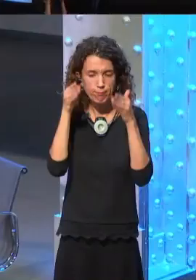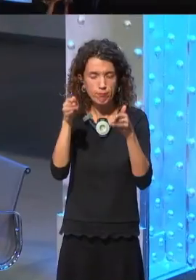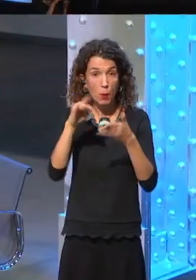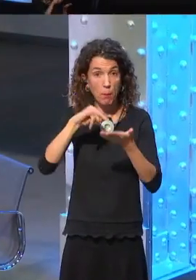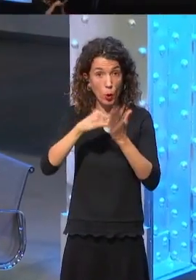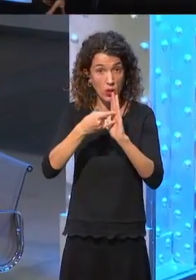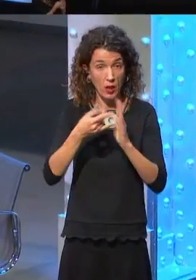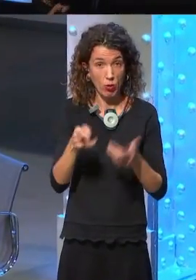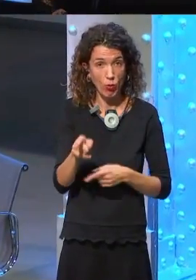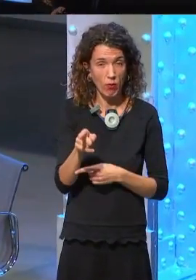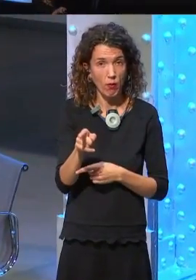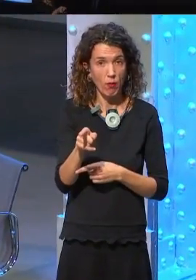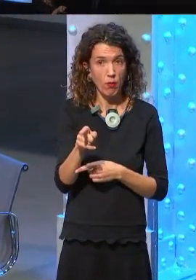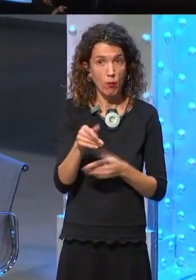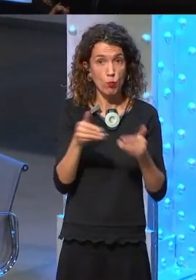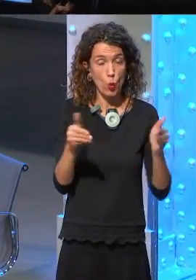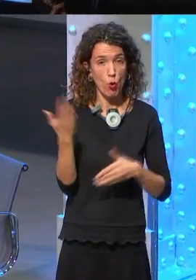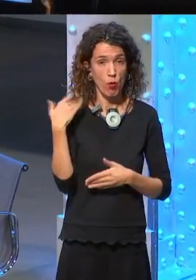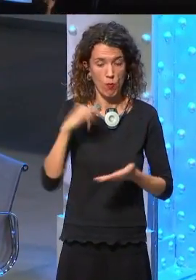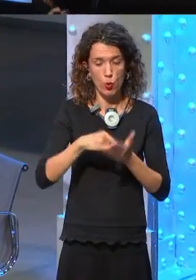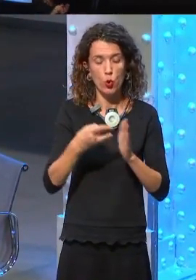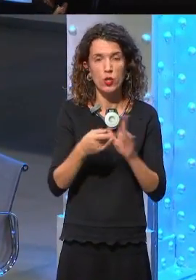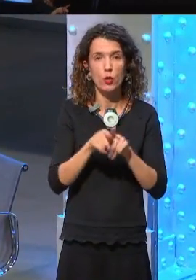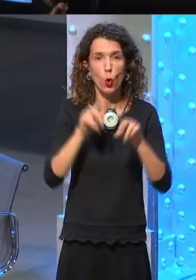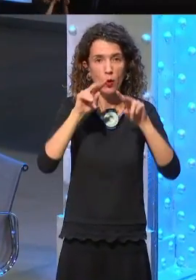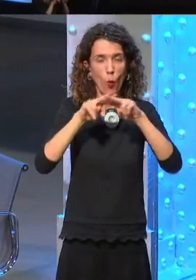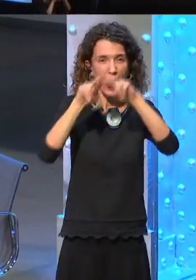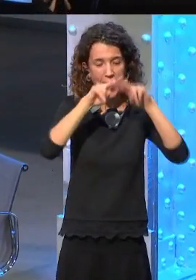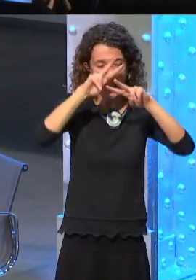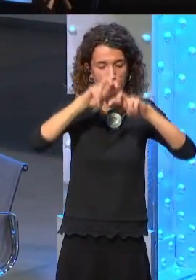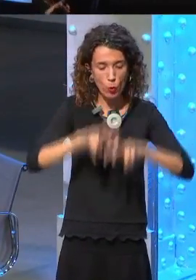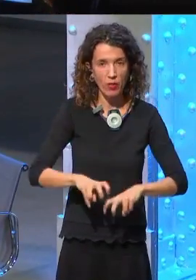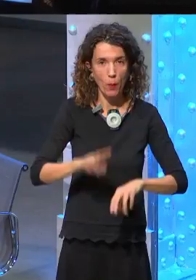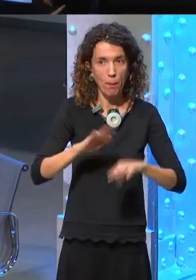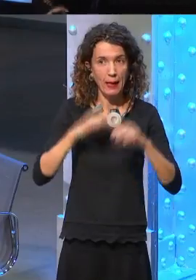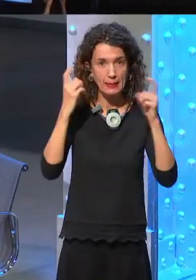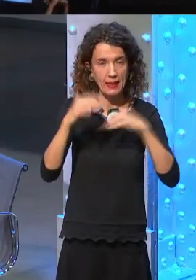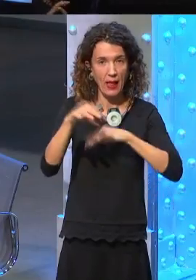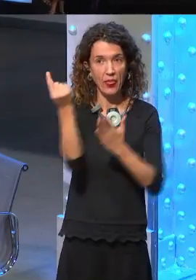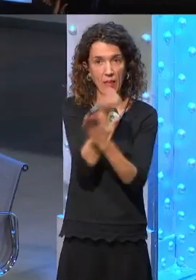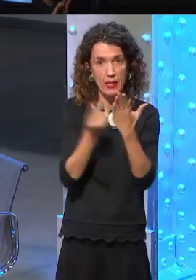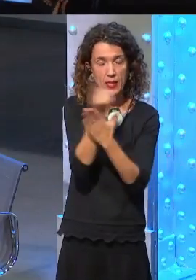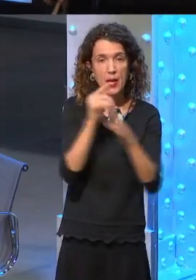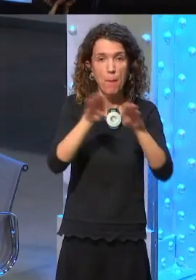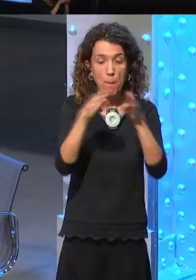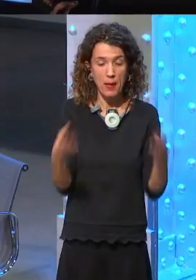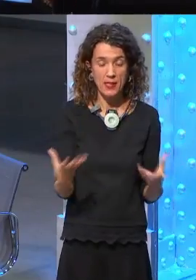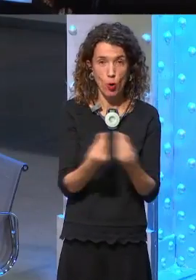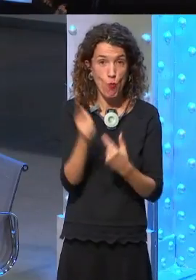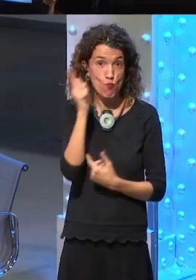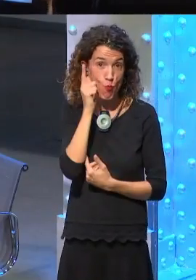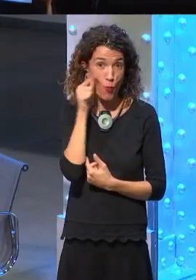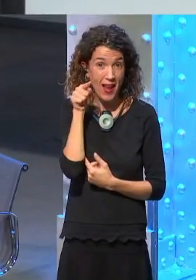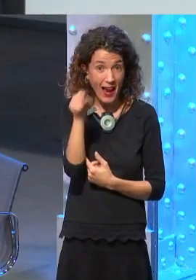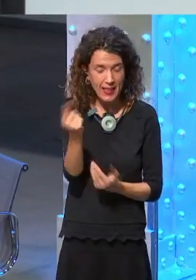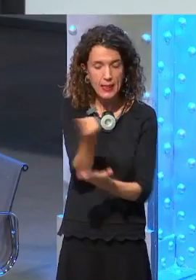que el proyecto, que iniciara un proyecto de exploración para diseñar una mesa con el móvil, y